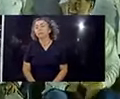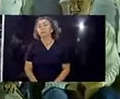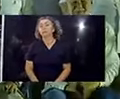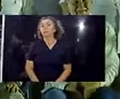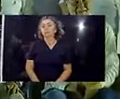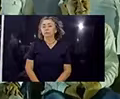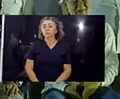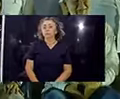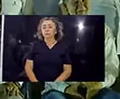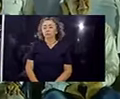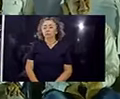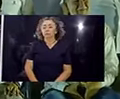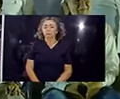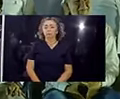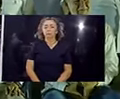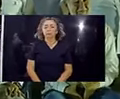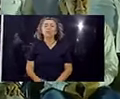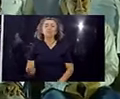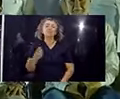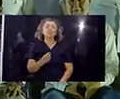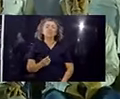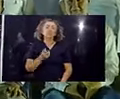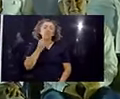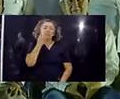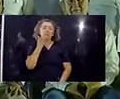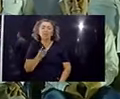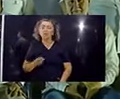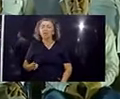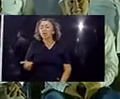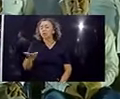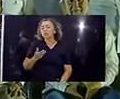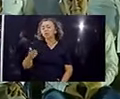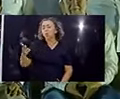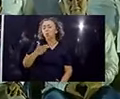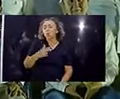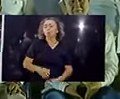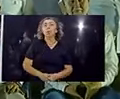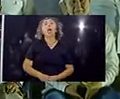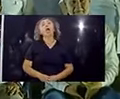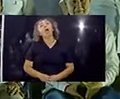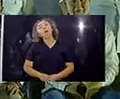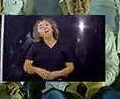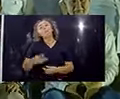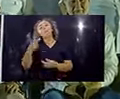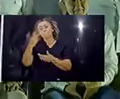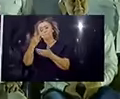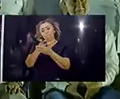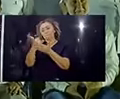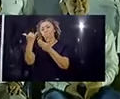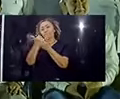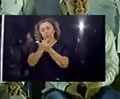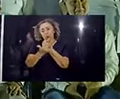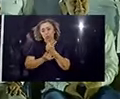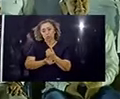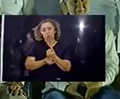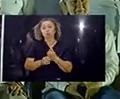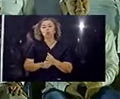guacho qué propuso ahí un proyecto integral para Yucatán que se llama el